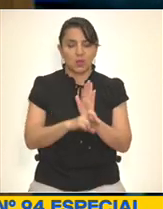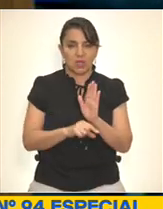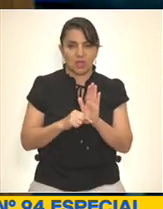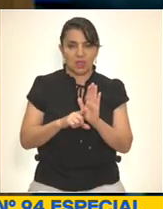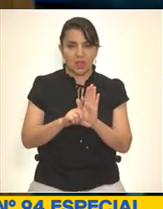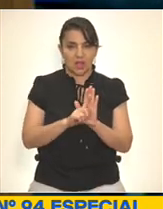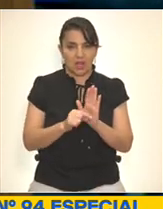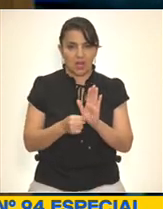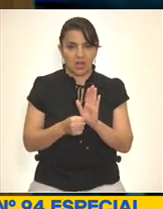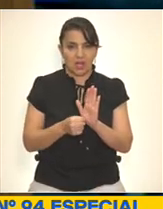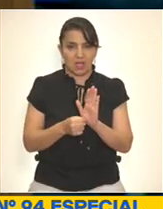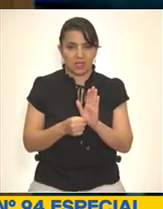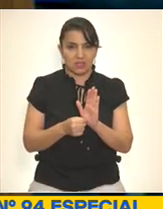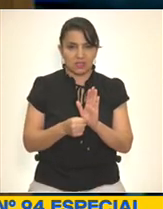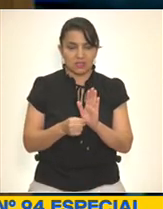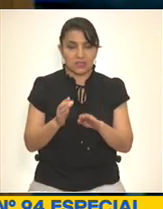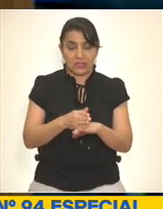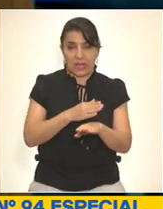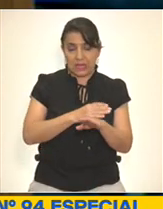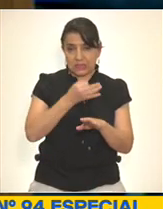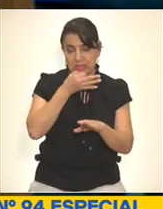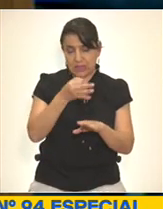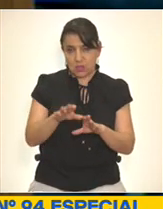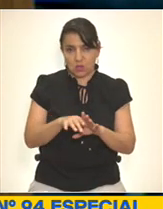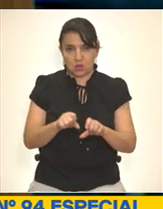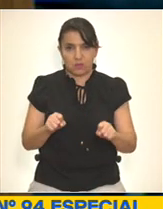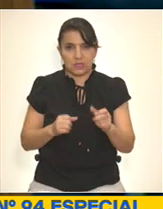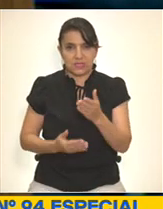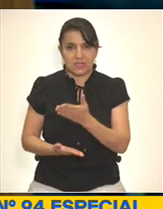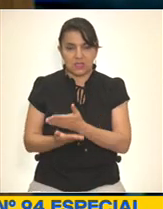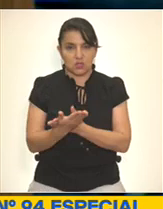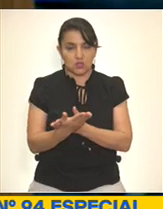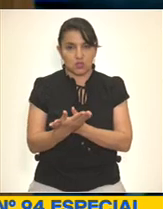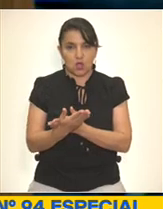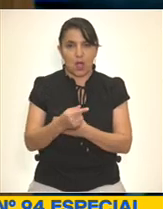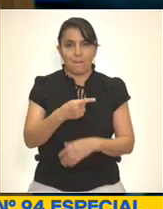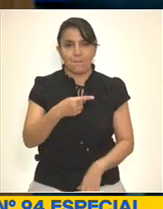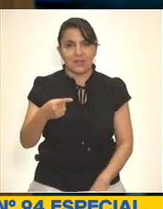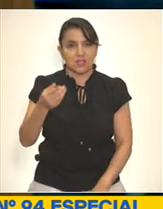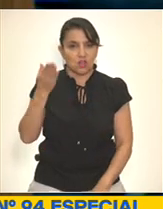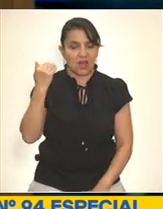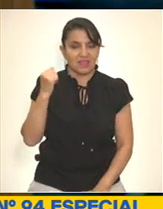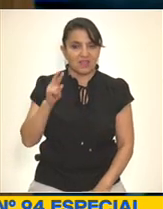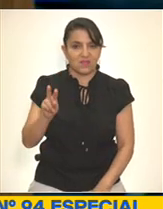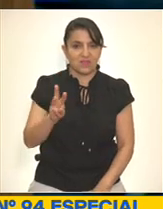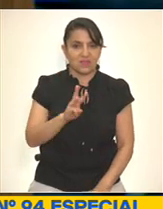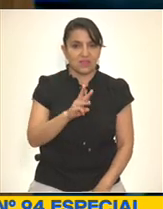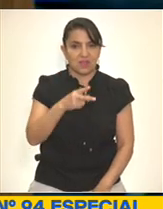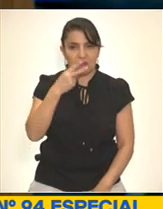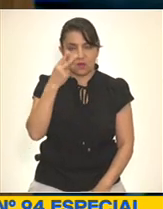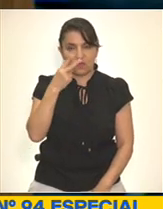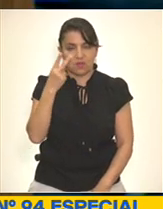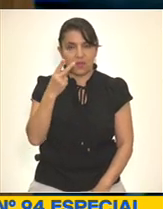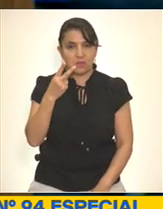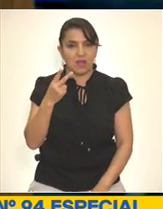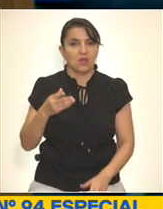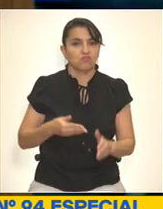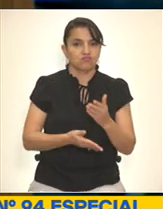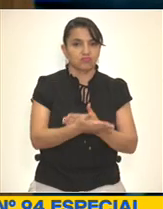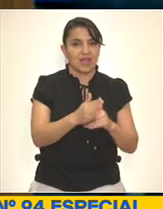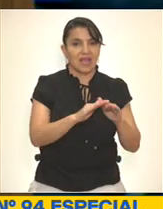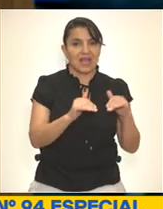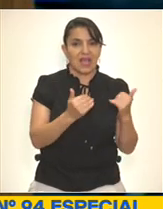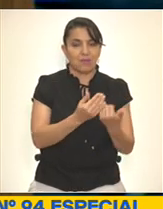ley antes indicado y comprometido ingresó recién el pasado 23 de noviembre a la Cámara de Diputados y hasta el